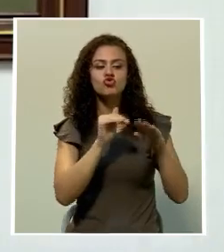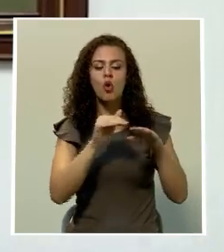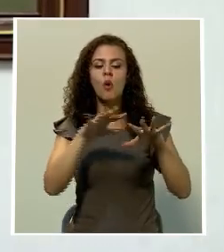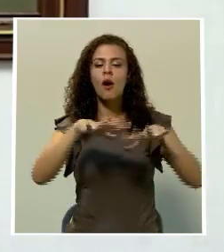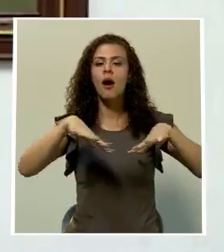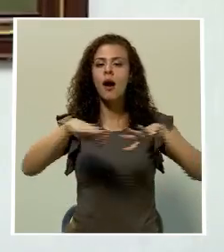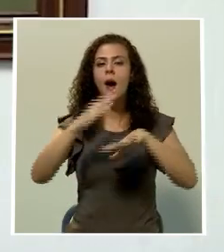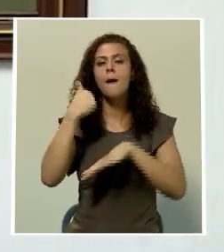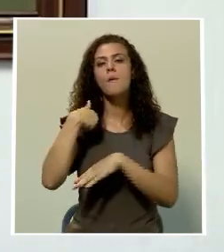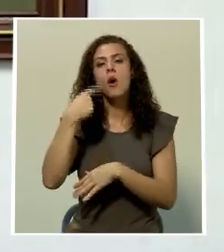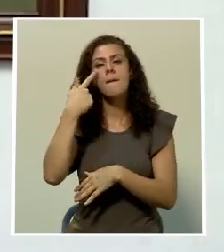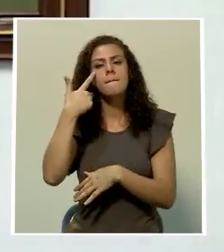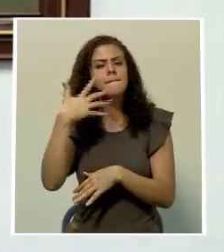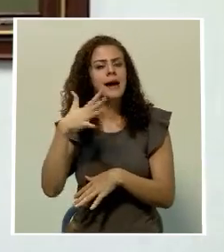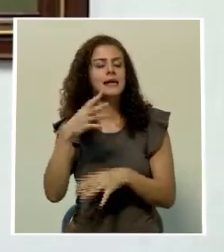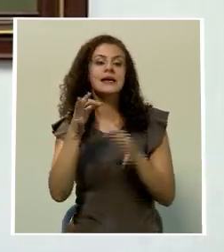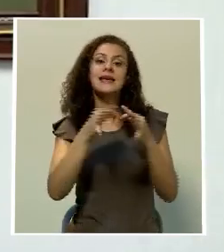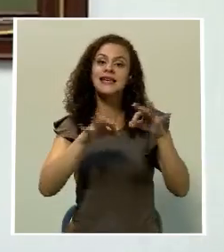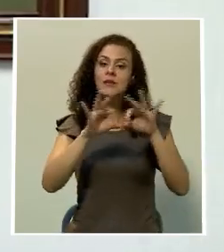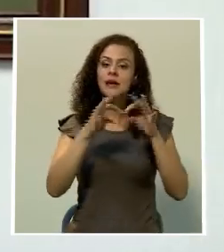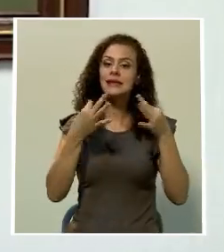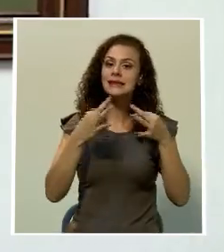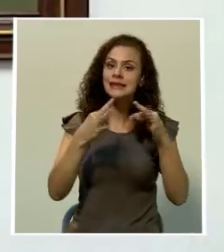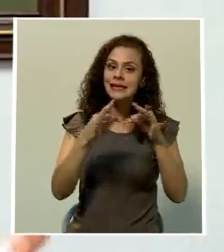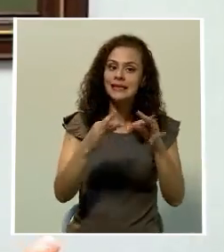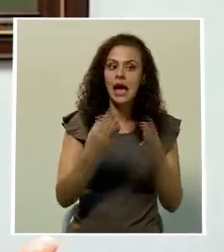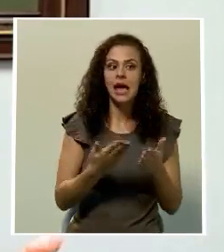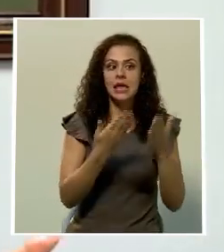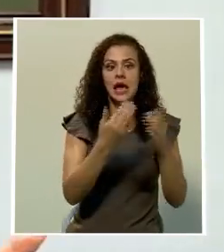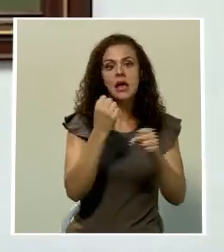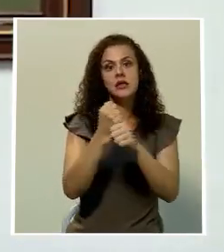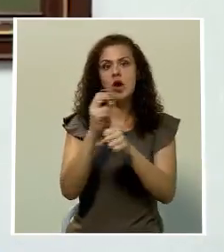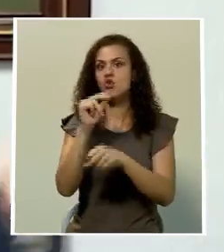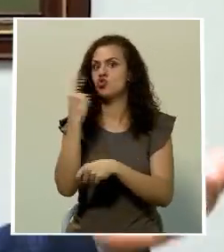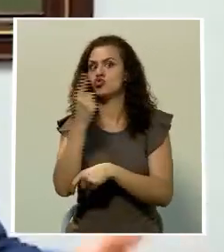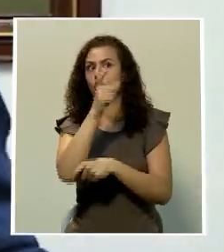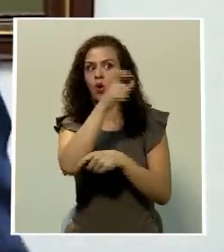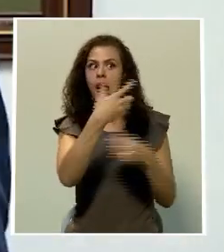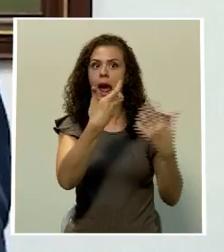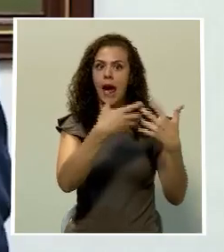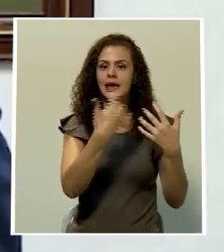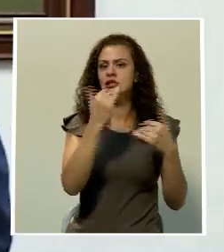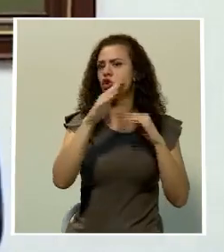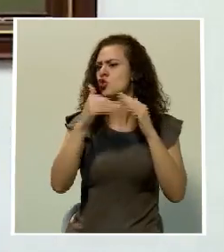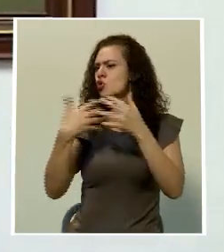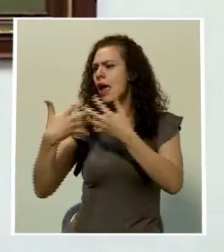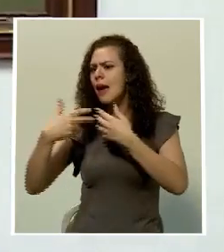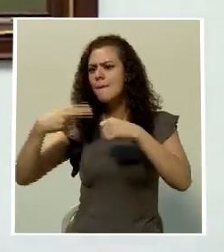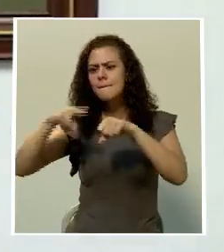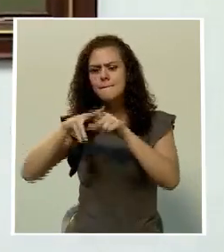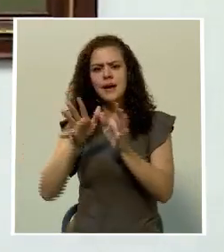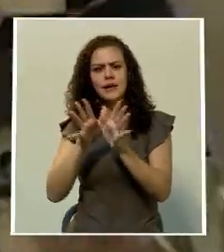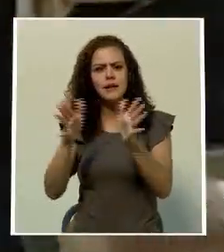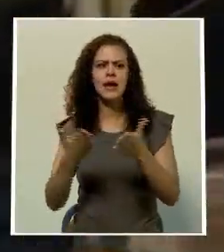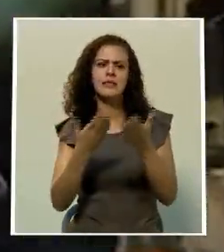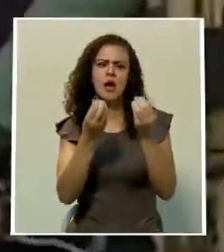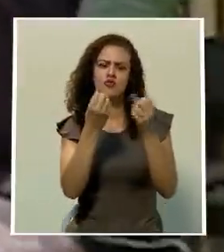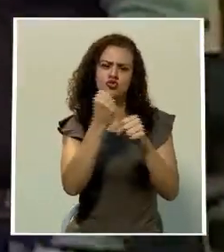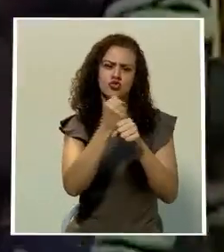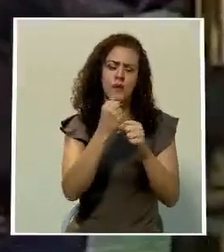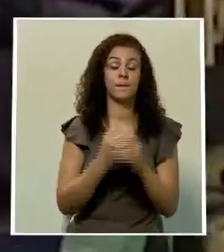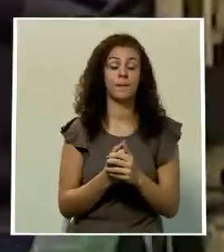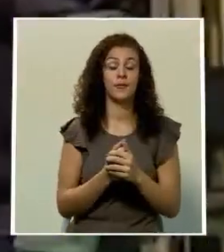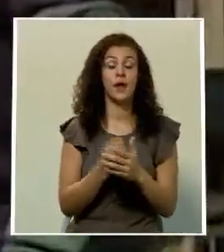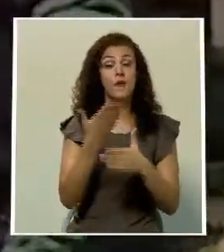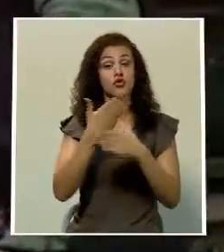escenarios porque nos parece vital tratar de habilitar empleos, no solo para Vicesa, para toda la industria nacional que genera muchos empleos. Por